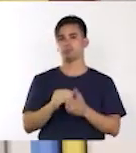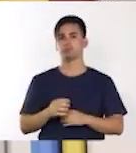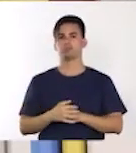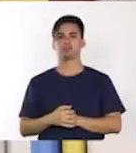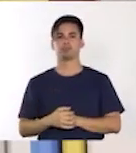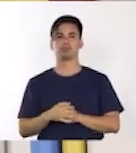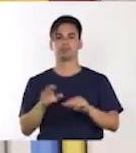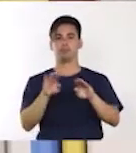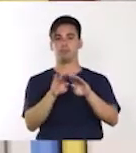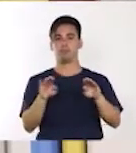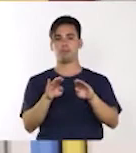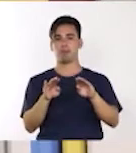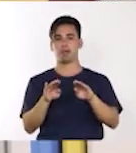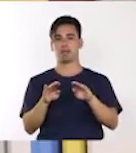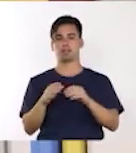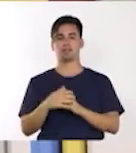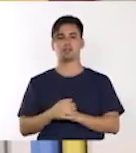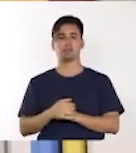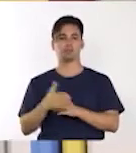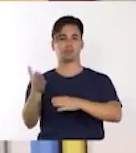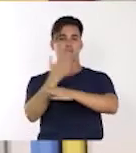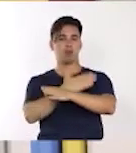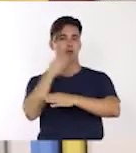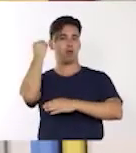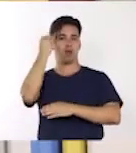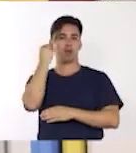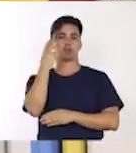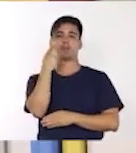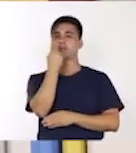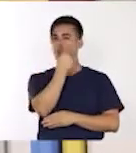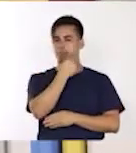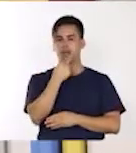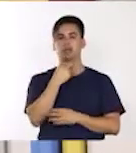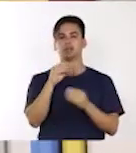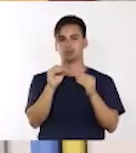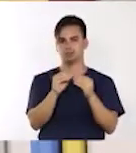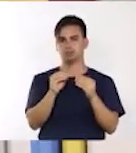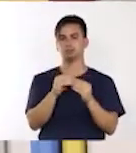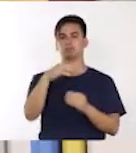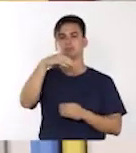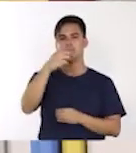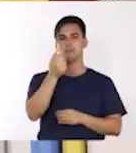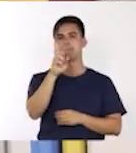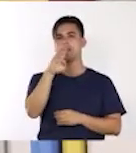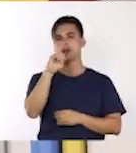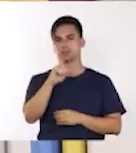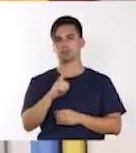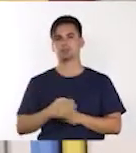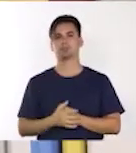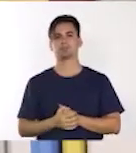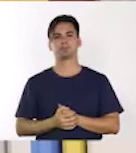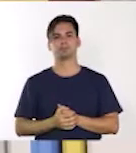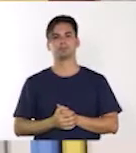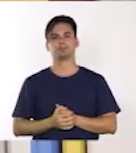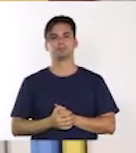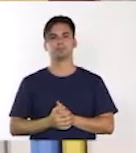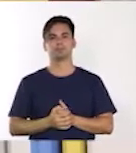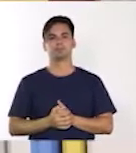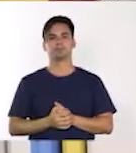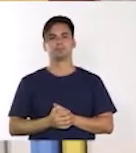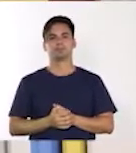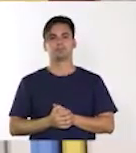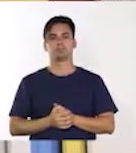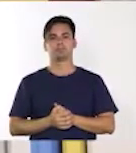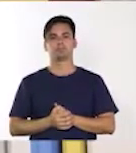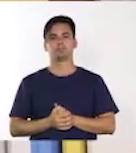entre el pensamiento revolucionario martiano, lo mejor de las tradiciones revolucionarias y